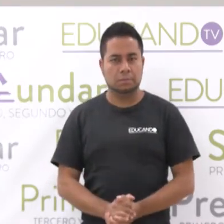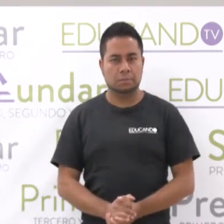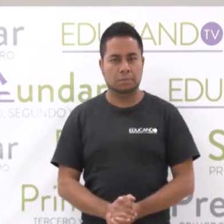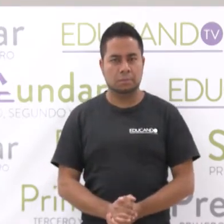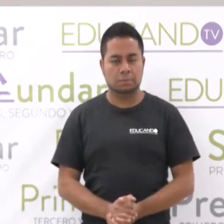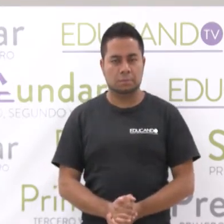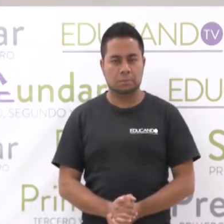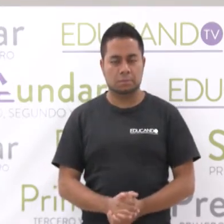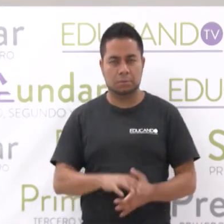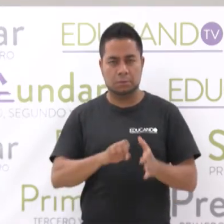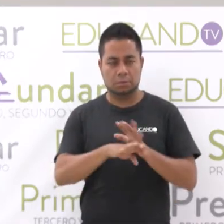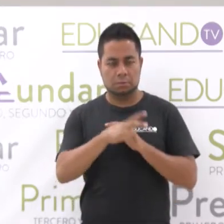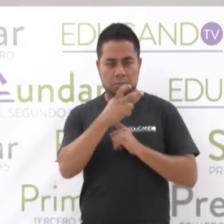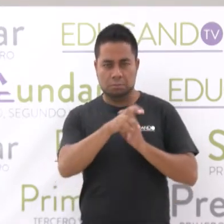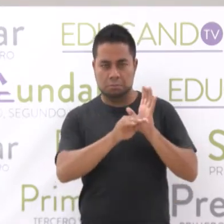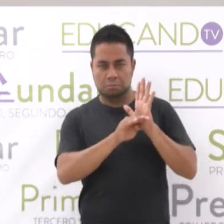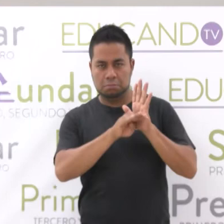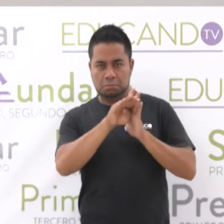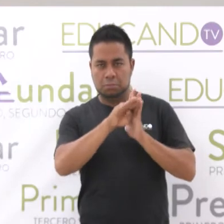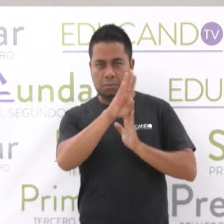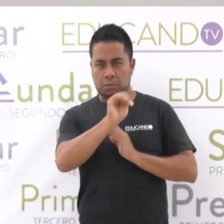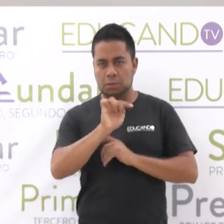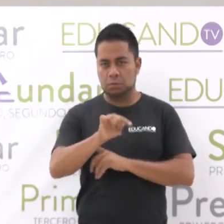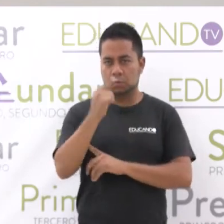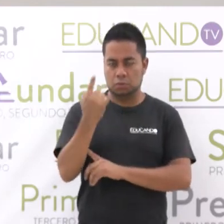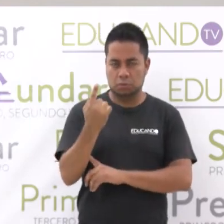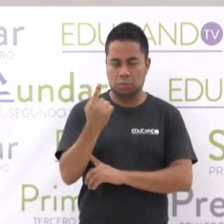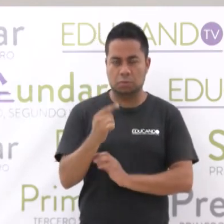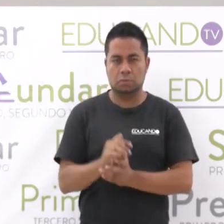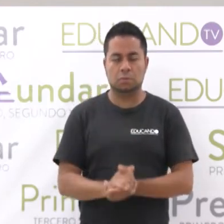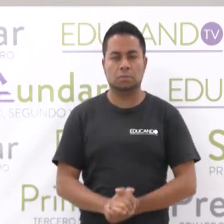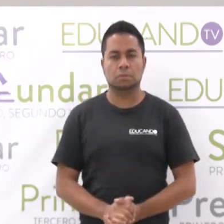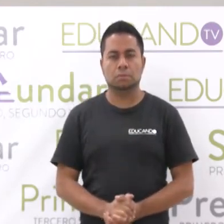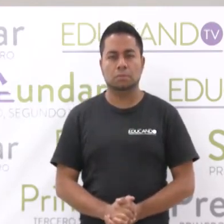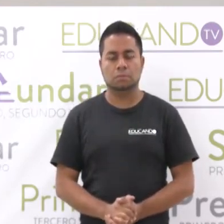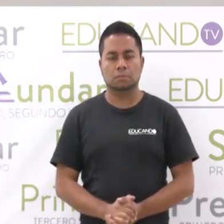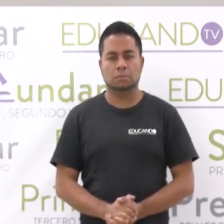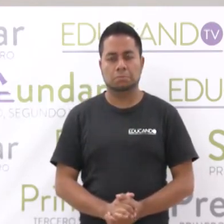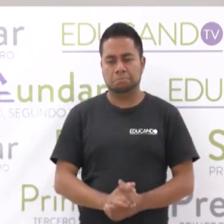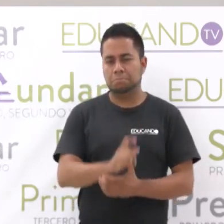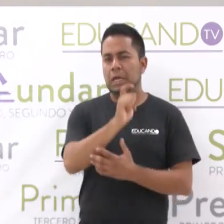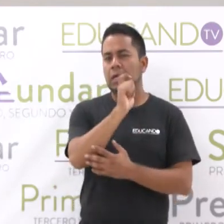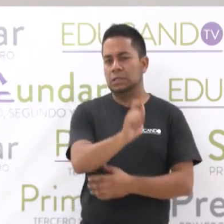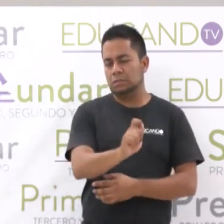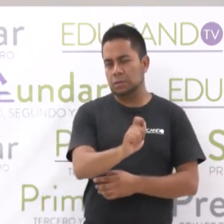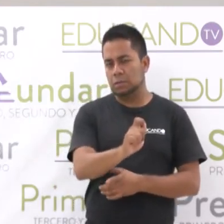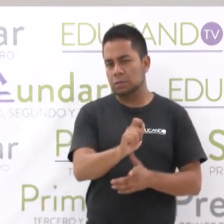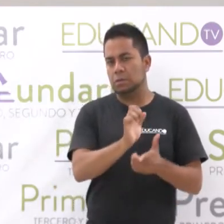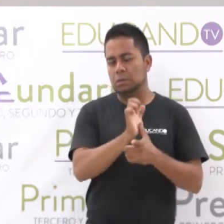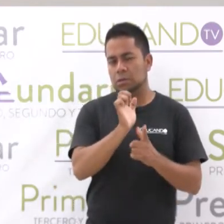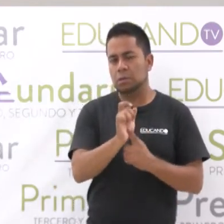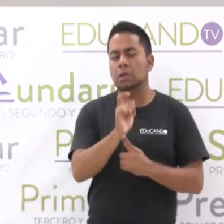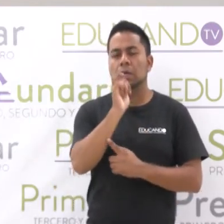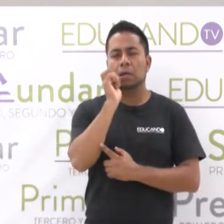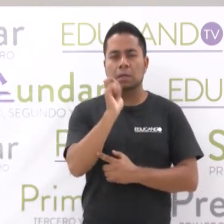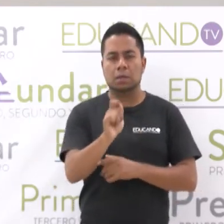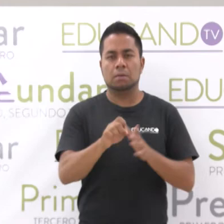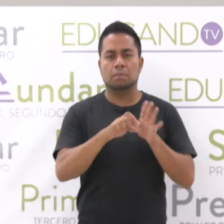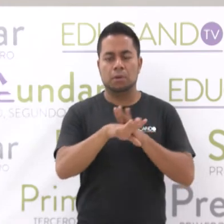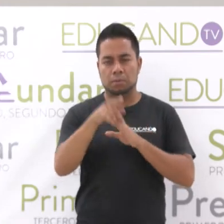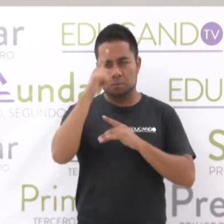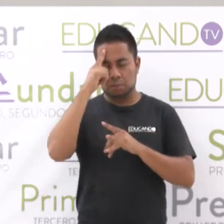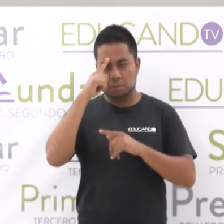este indicador se ubica en 9.1. ¿Qué quiere decir? Pues entonces esto quiere decir que el grado